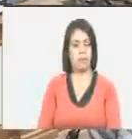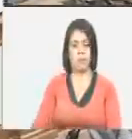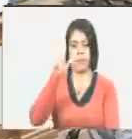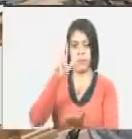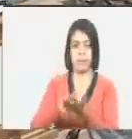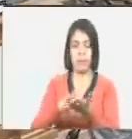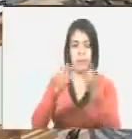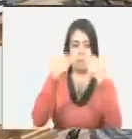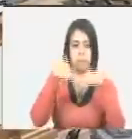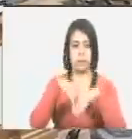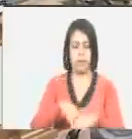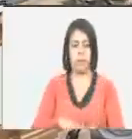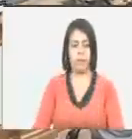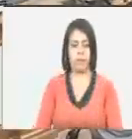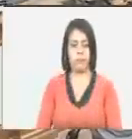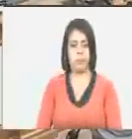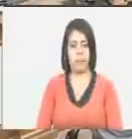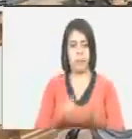aprobado. Siguiente.